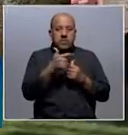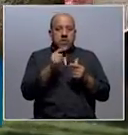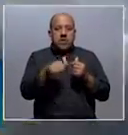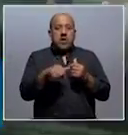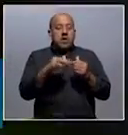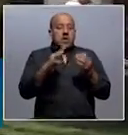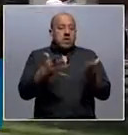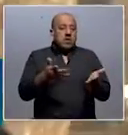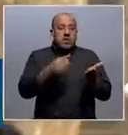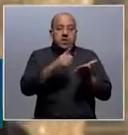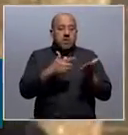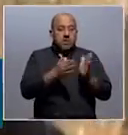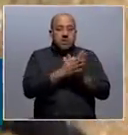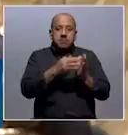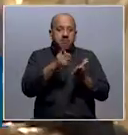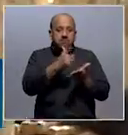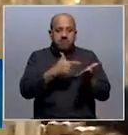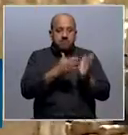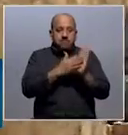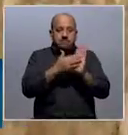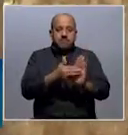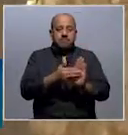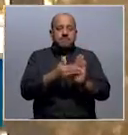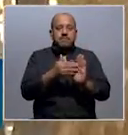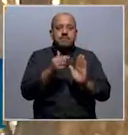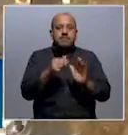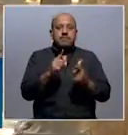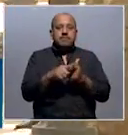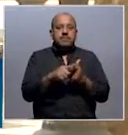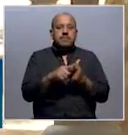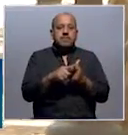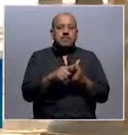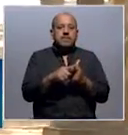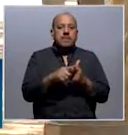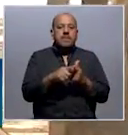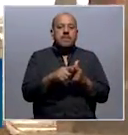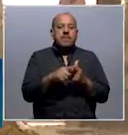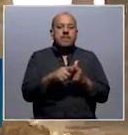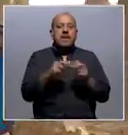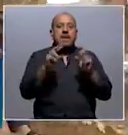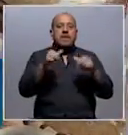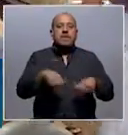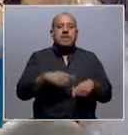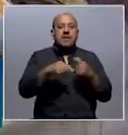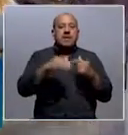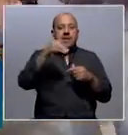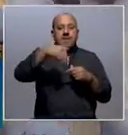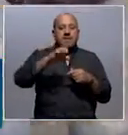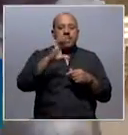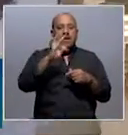la literatura un fármaco que actúe este a través de la vía de este metabólica que que nosotros encontramos